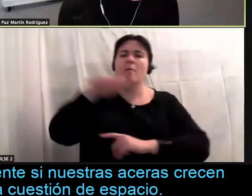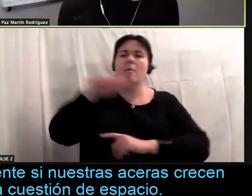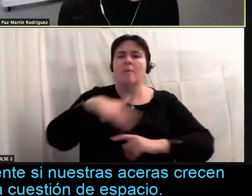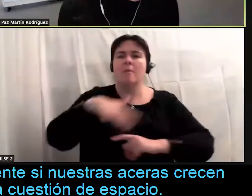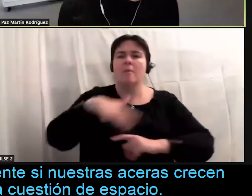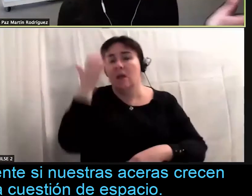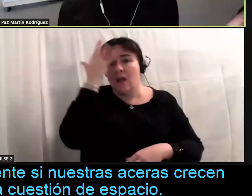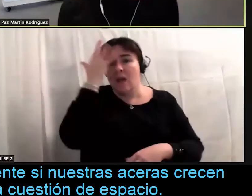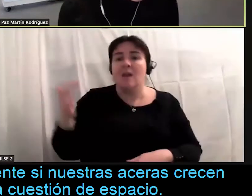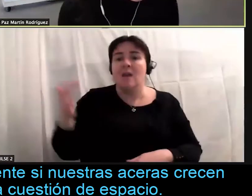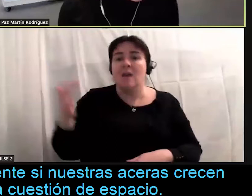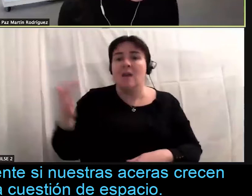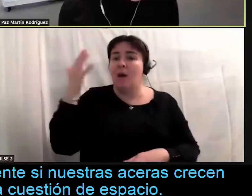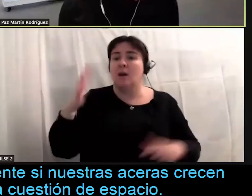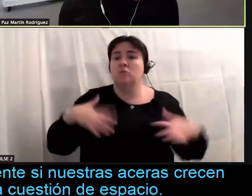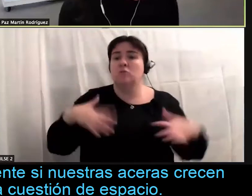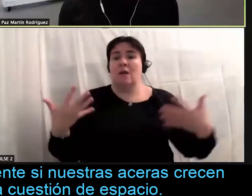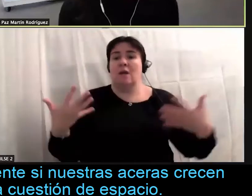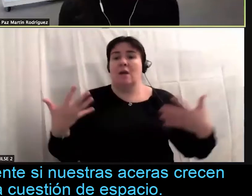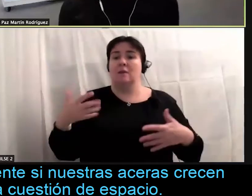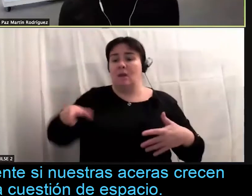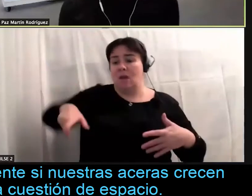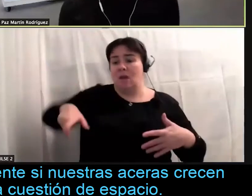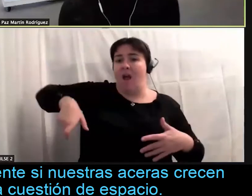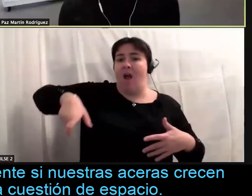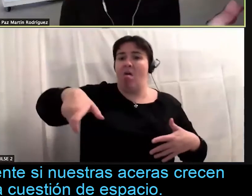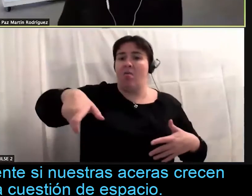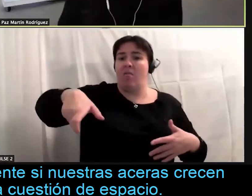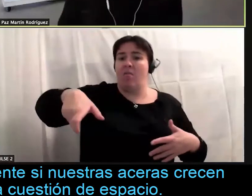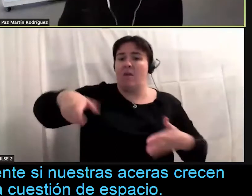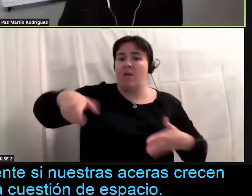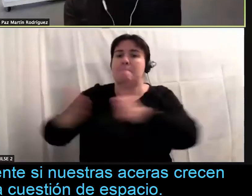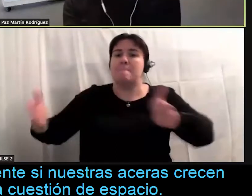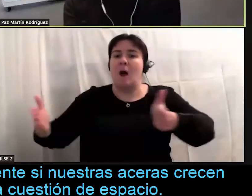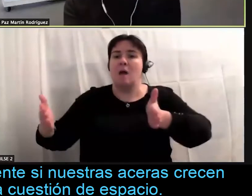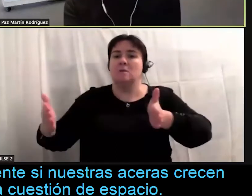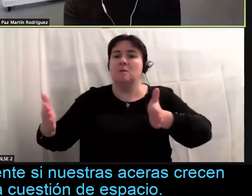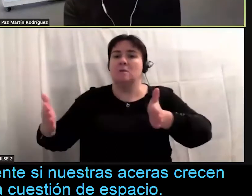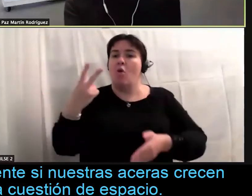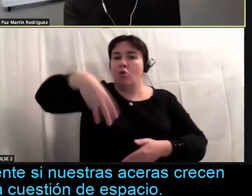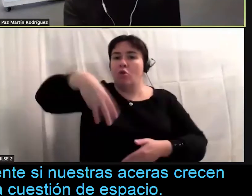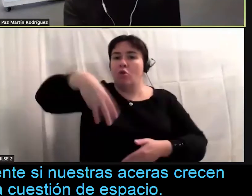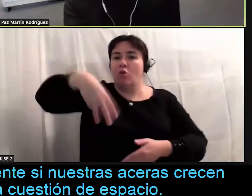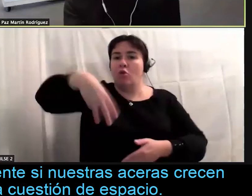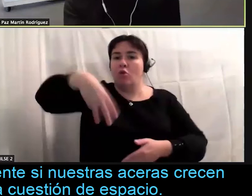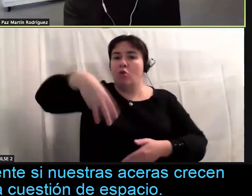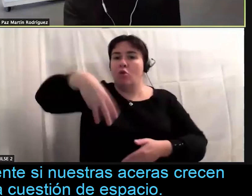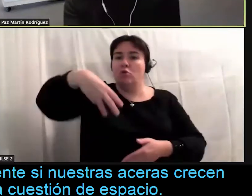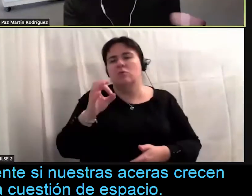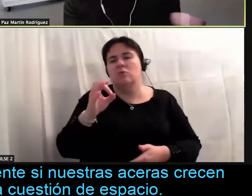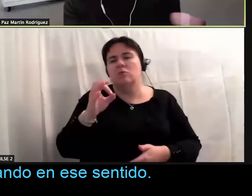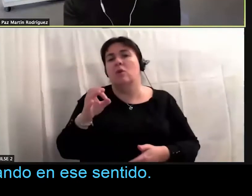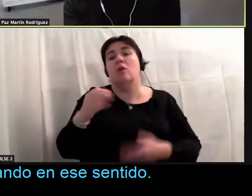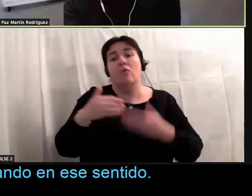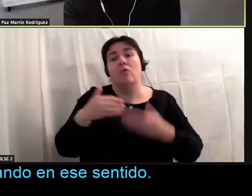nuestras aceras creciesen 2 metros, o sea, al final es una cuestión de espacio. Yo estoy convencida que el futuro es prometedor en ese sentido,